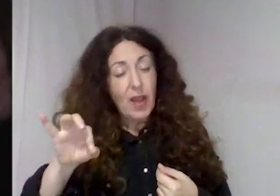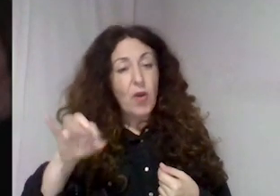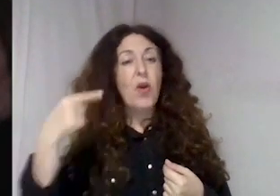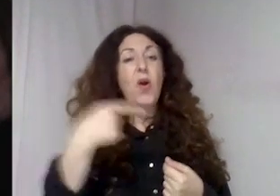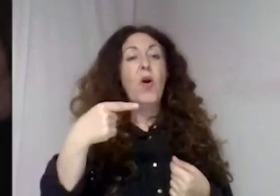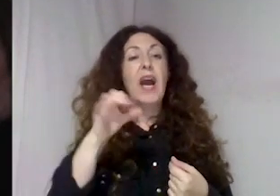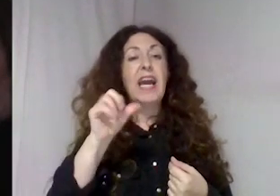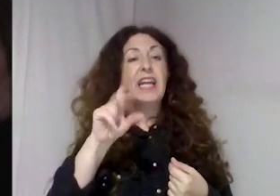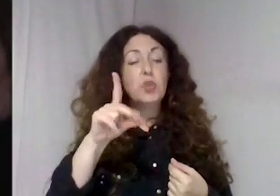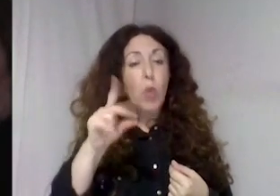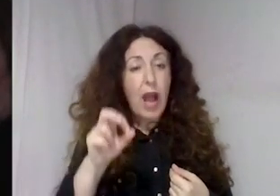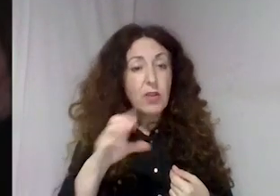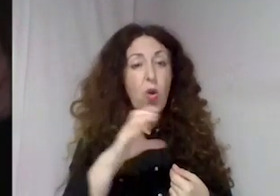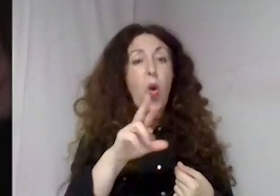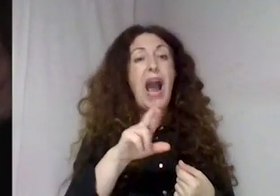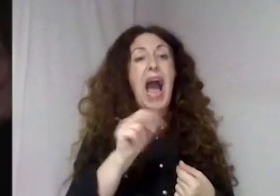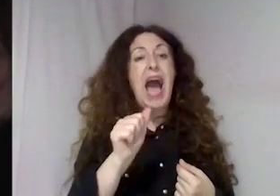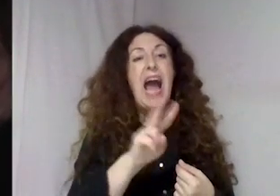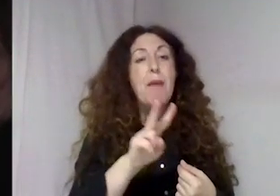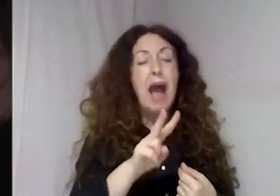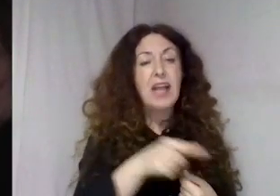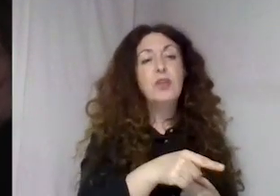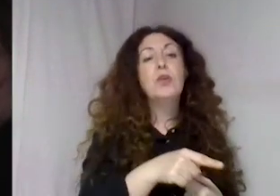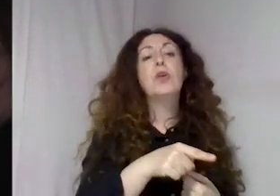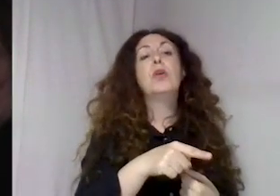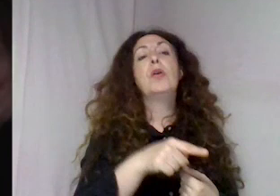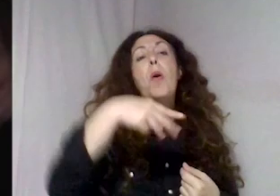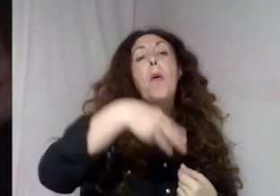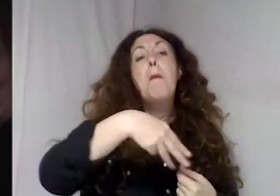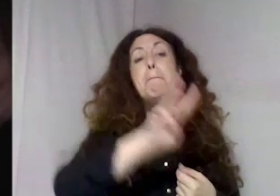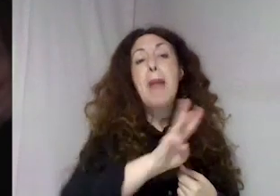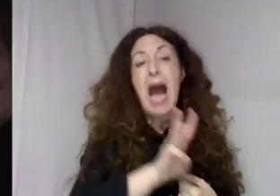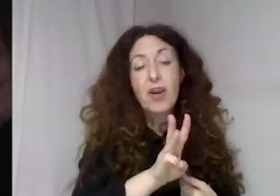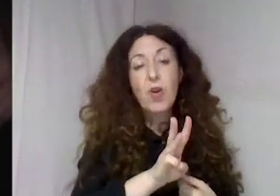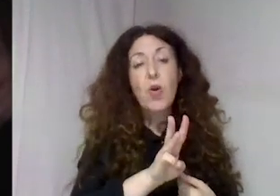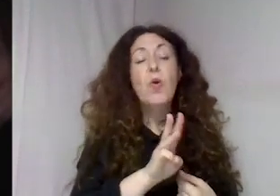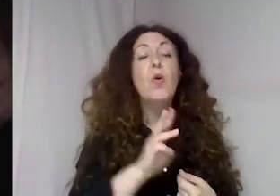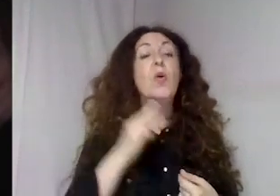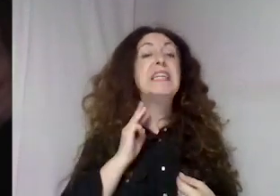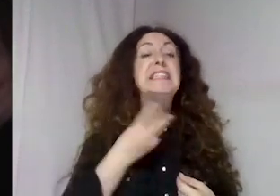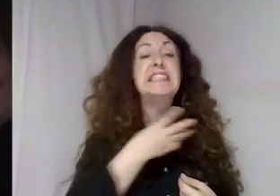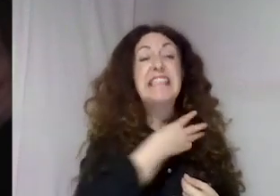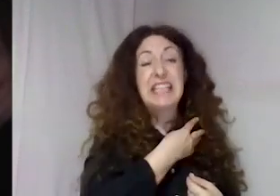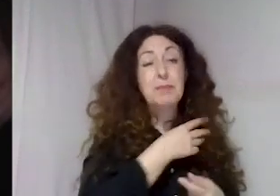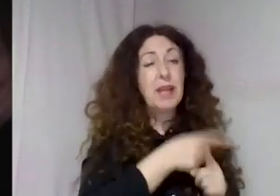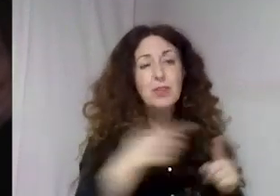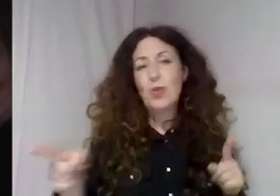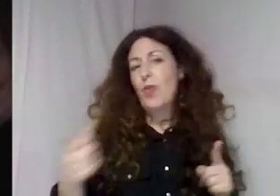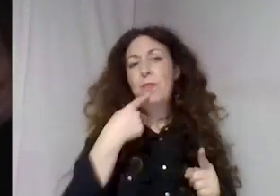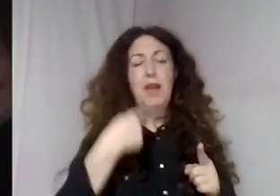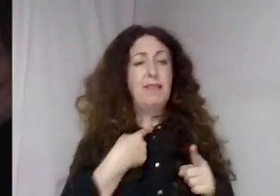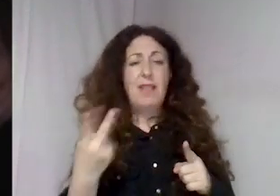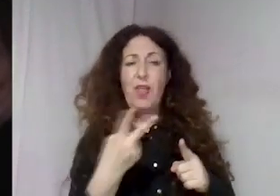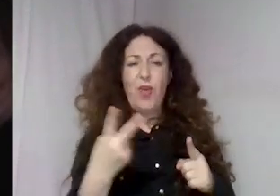de llegar a esa catarsis de compasión que al mismo tiempo también es lo único que quizá puede